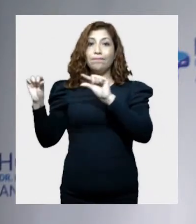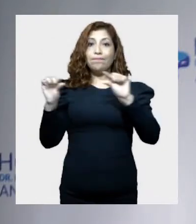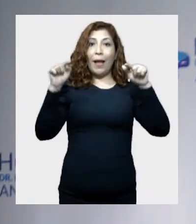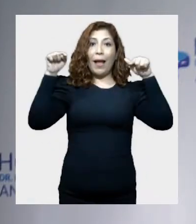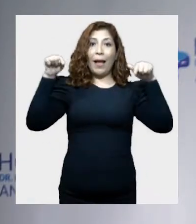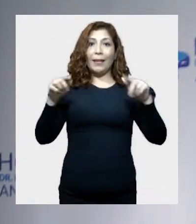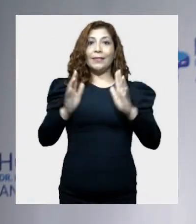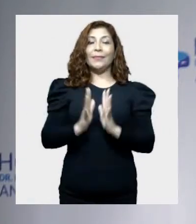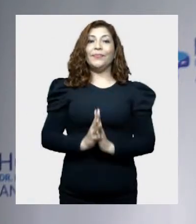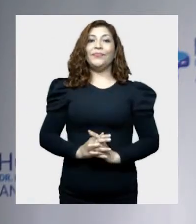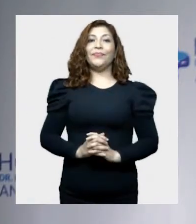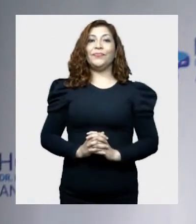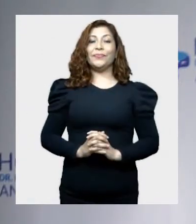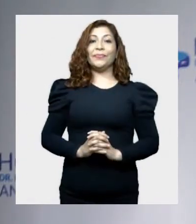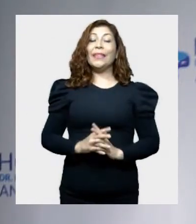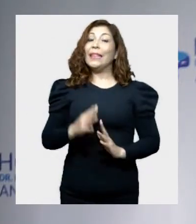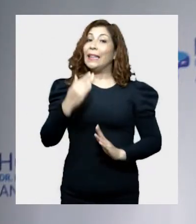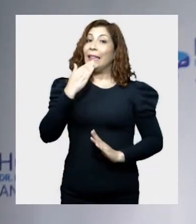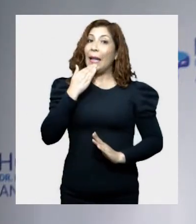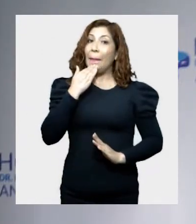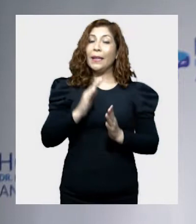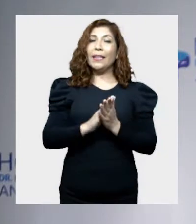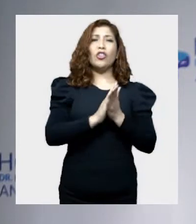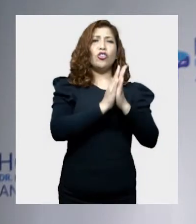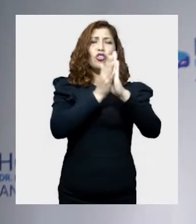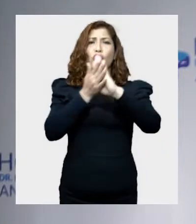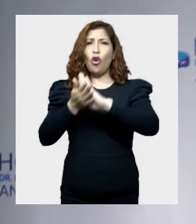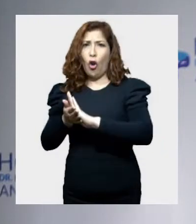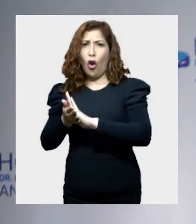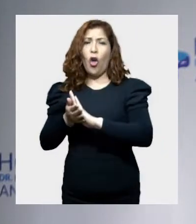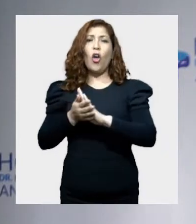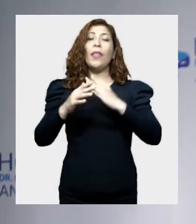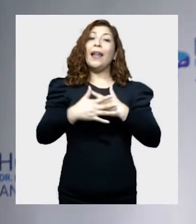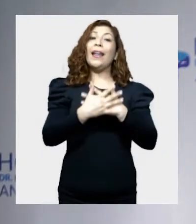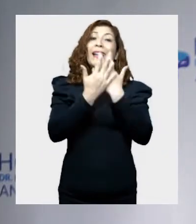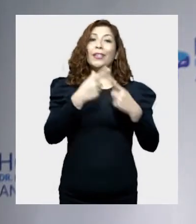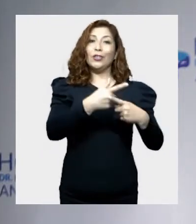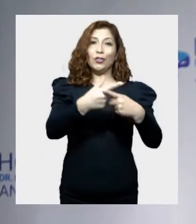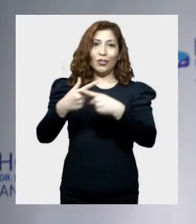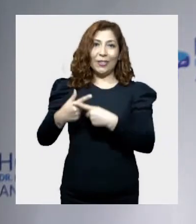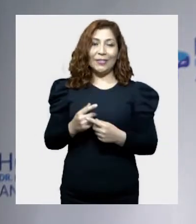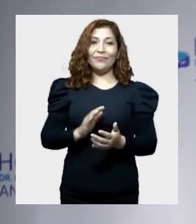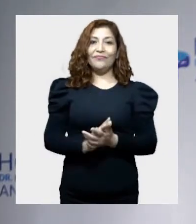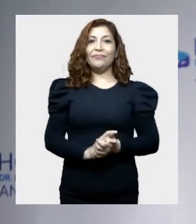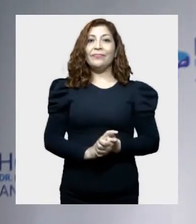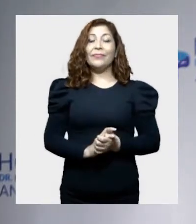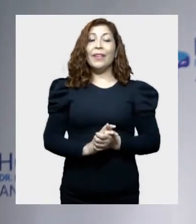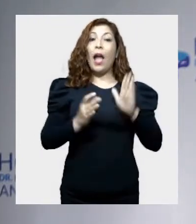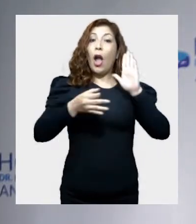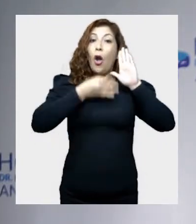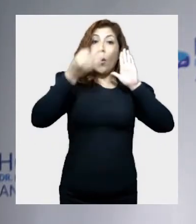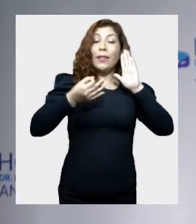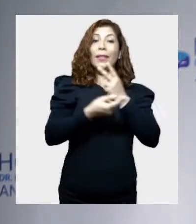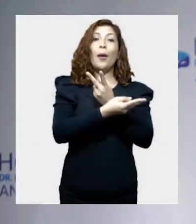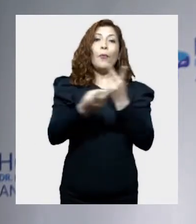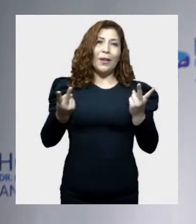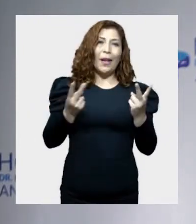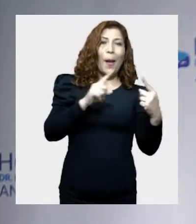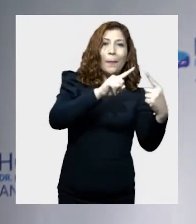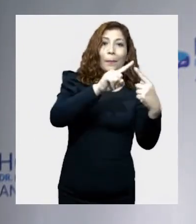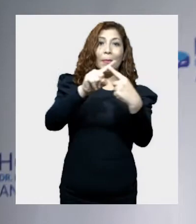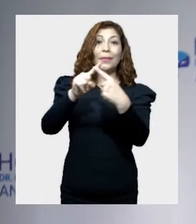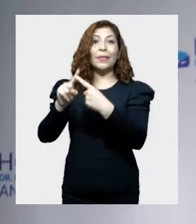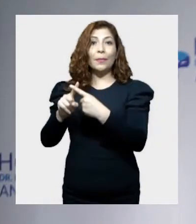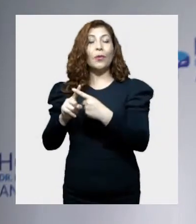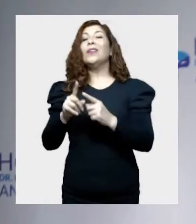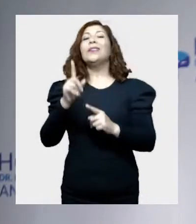en vuestras pantallas y además en todas nuestras plataformas sociales. Al ser una cuenta pública de carácter participativo, quien